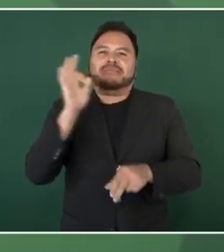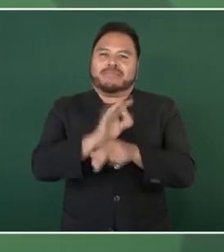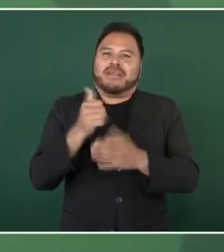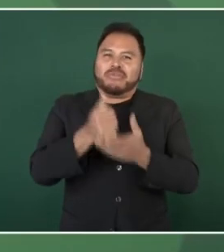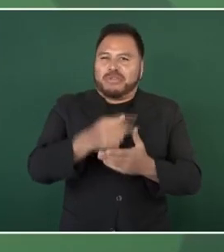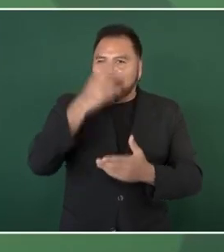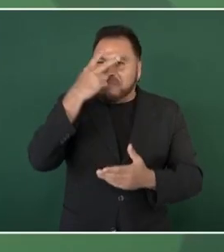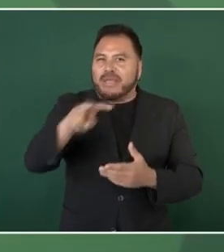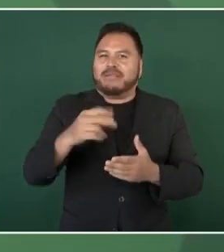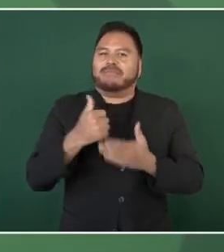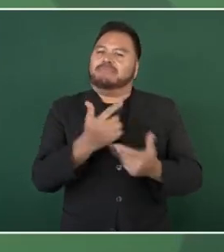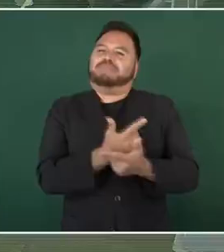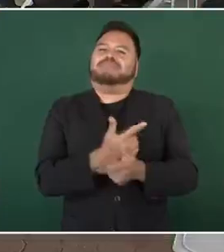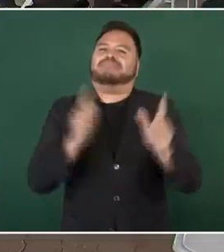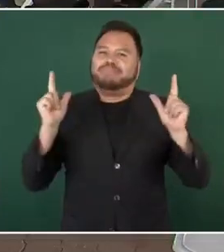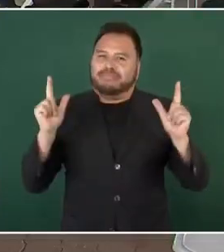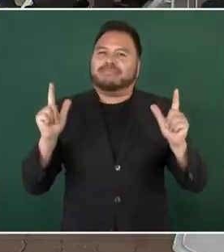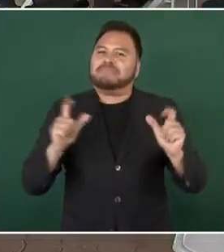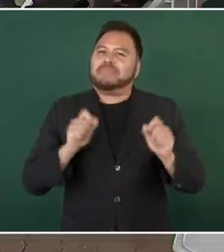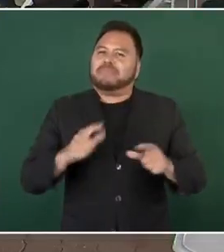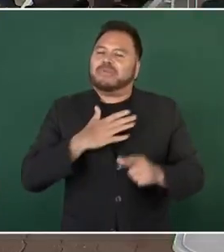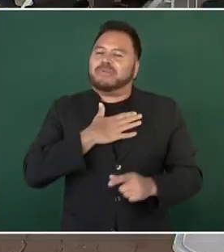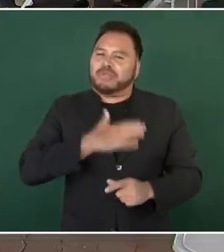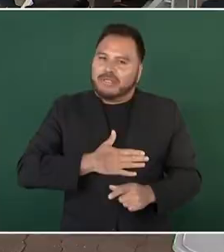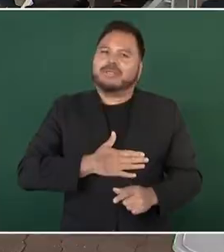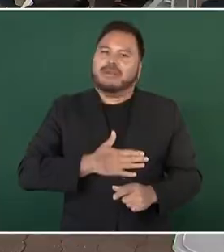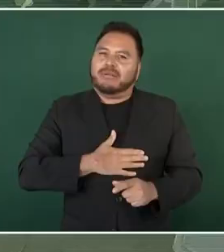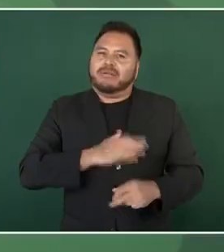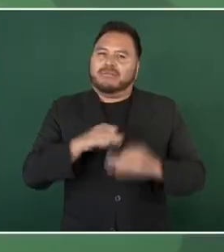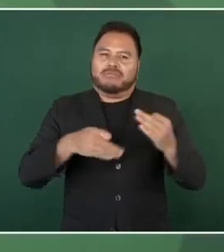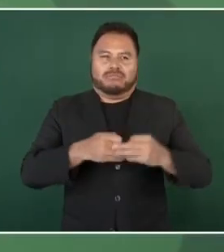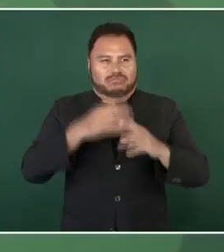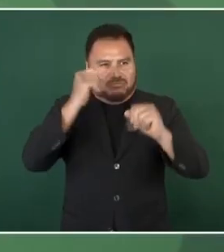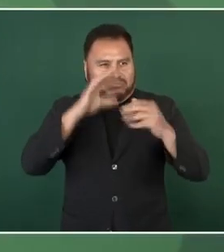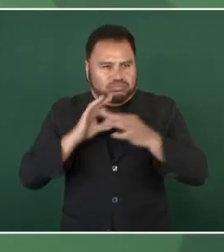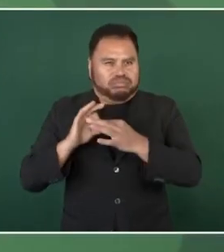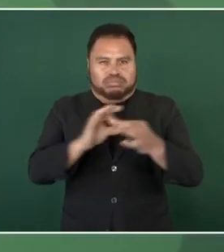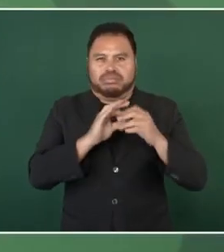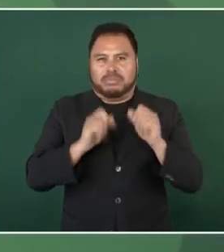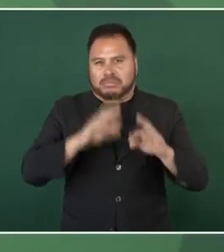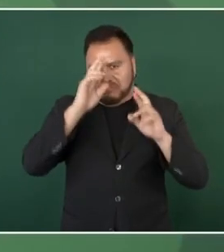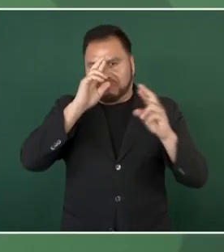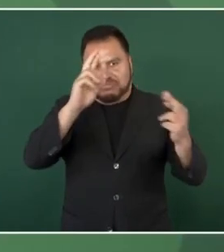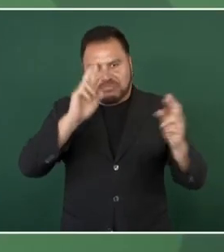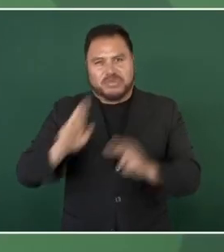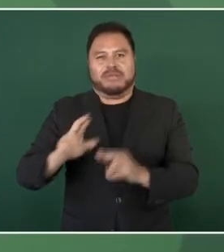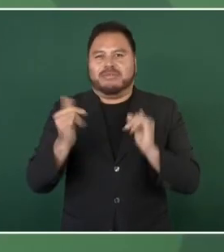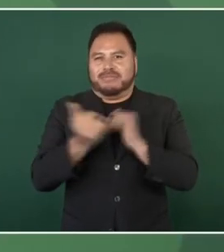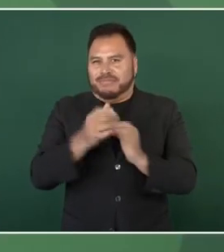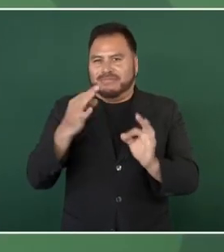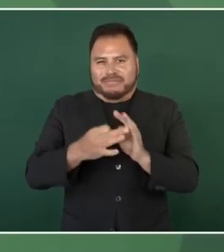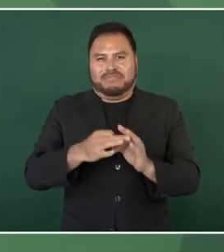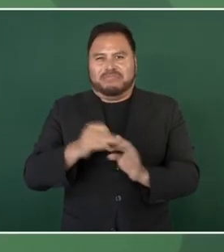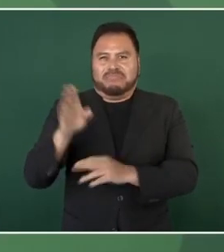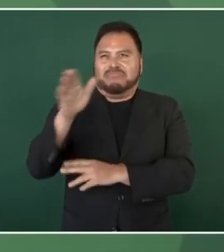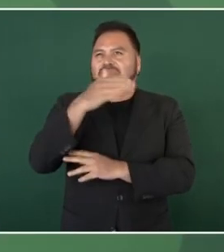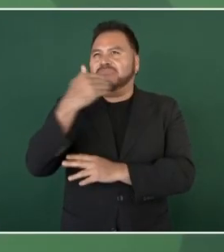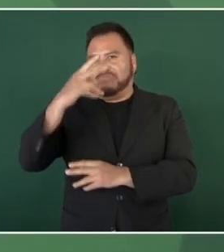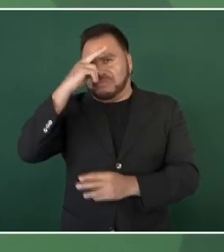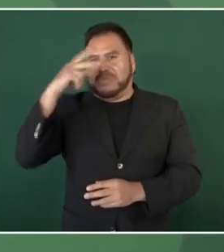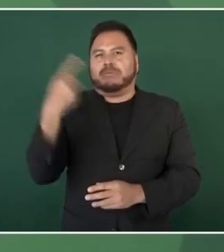país, la justicia, la democracia, el respeto a nuestra soberanía.